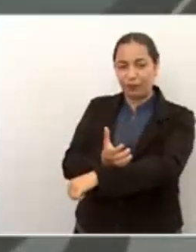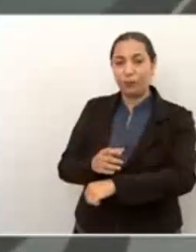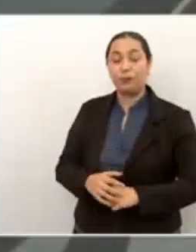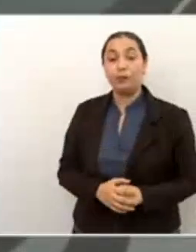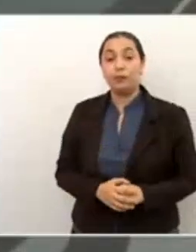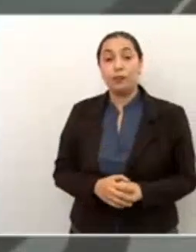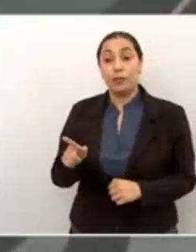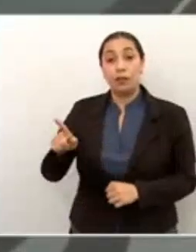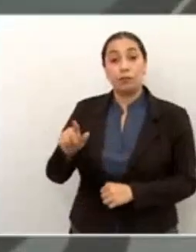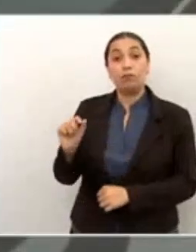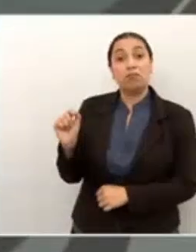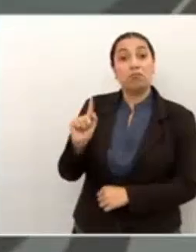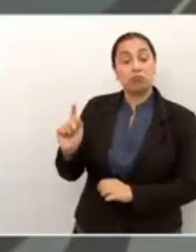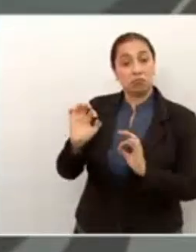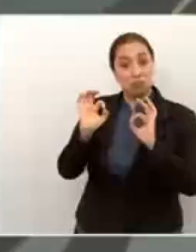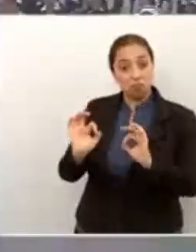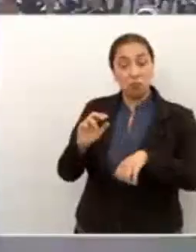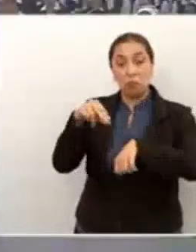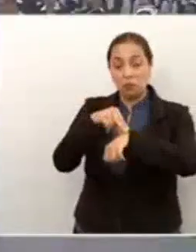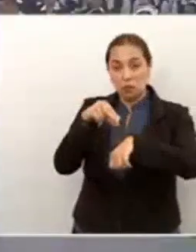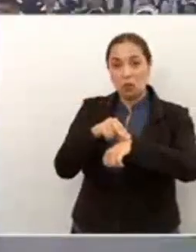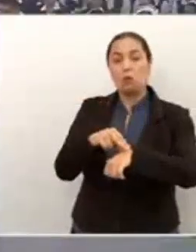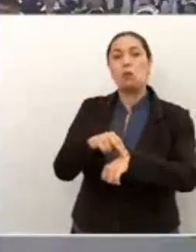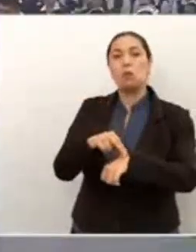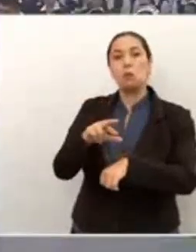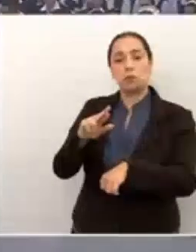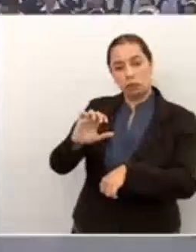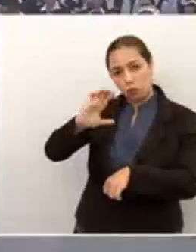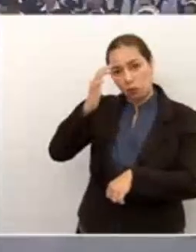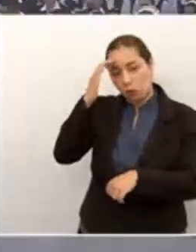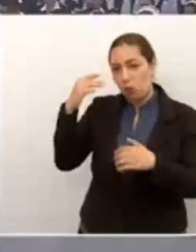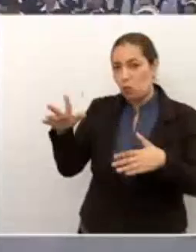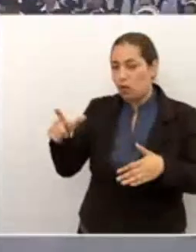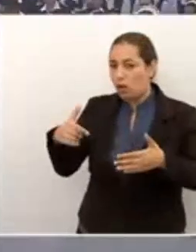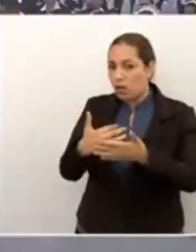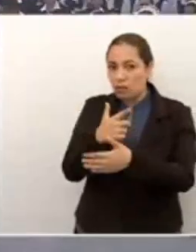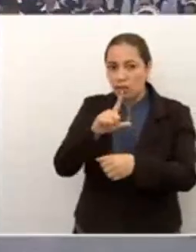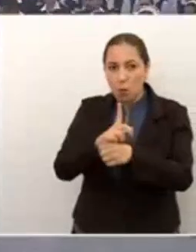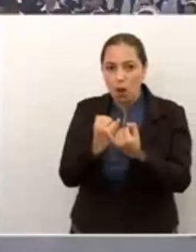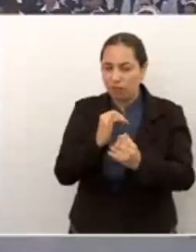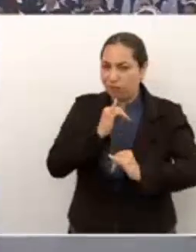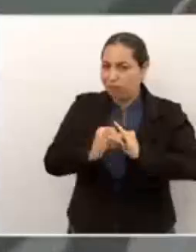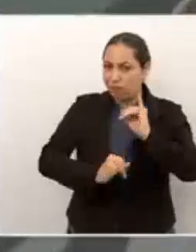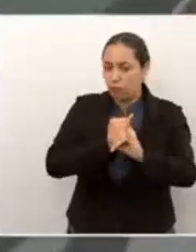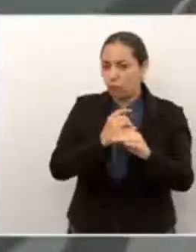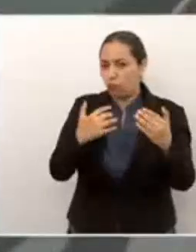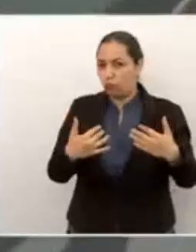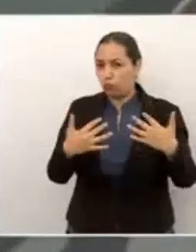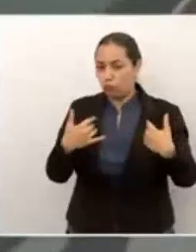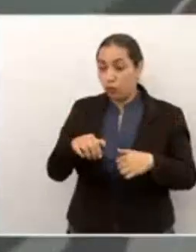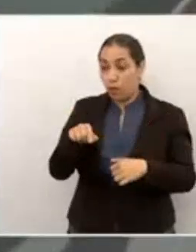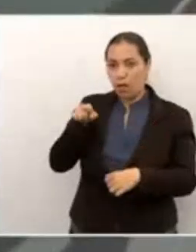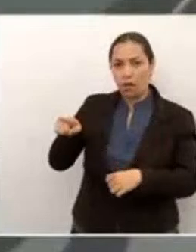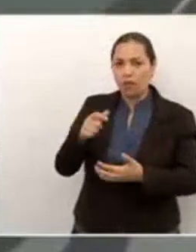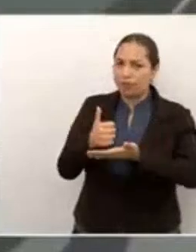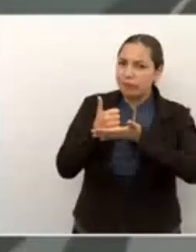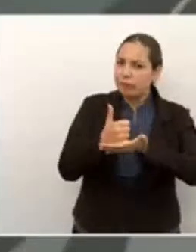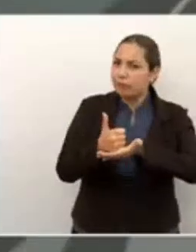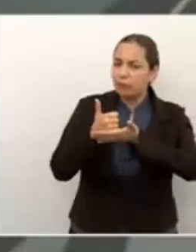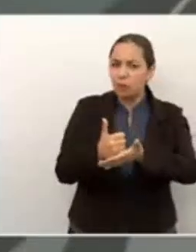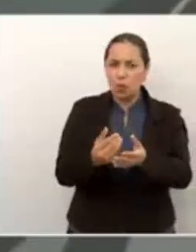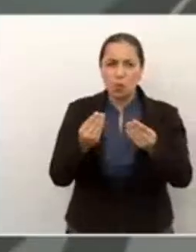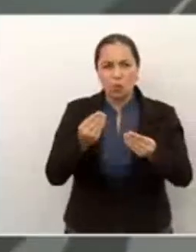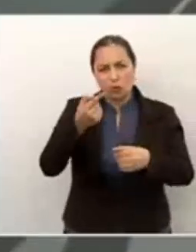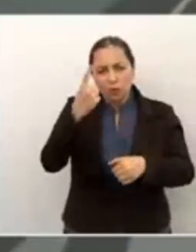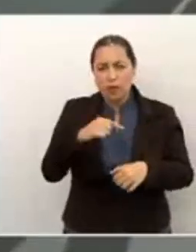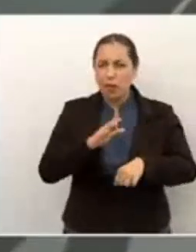Un gran médico reconocido nacional e internacionalmente que está ayudando mucho a fortalecer el sistema